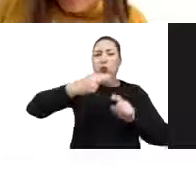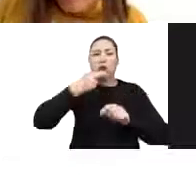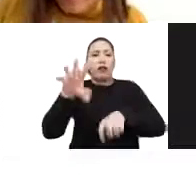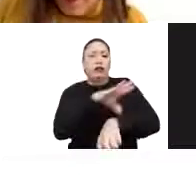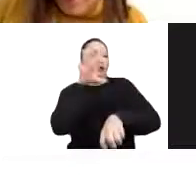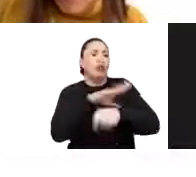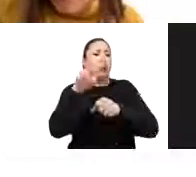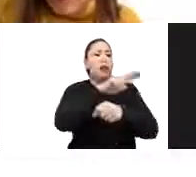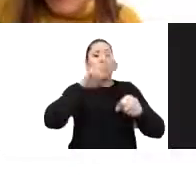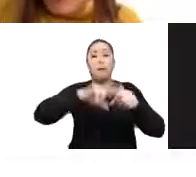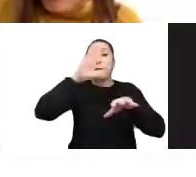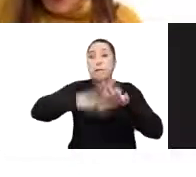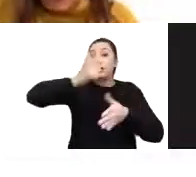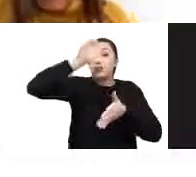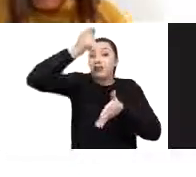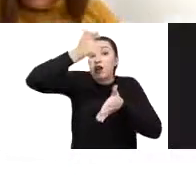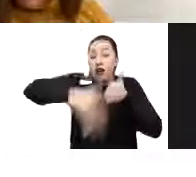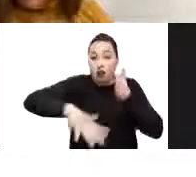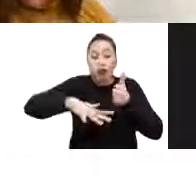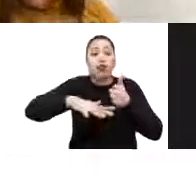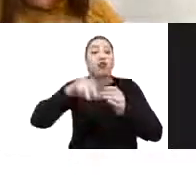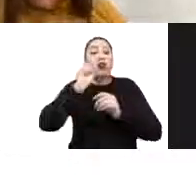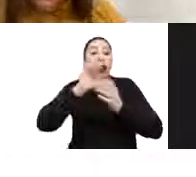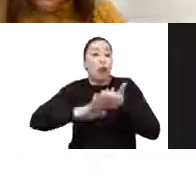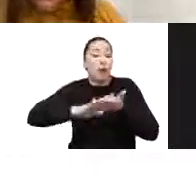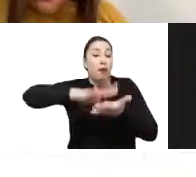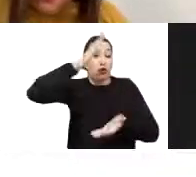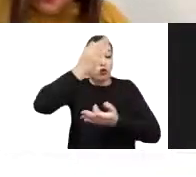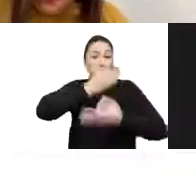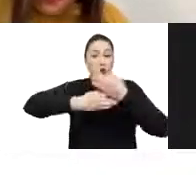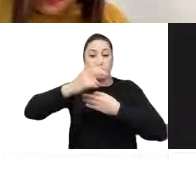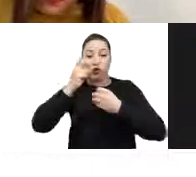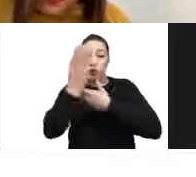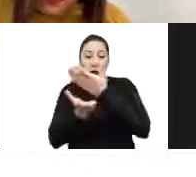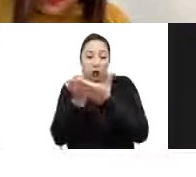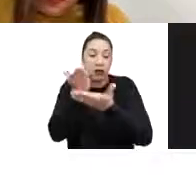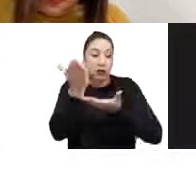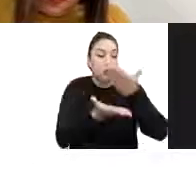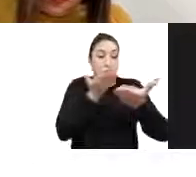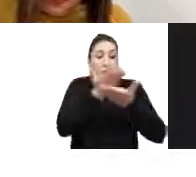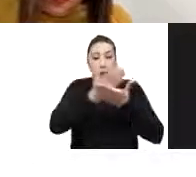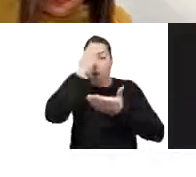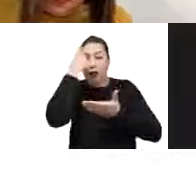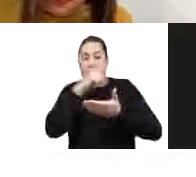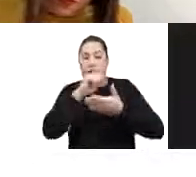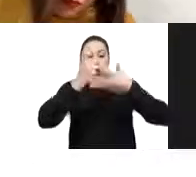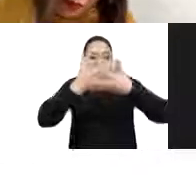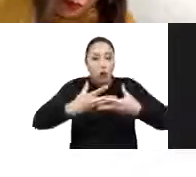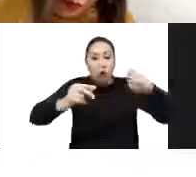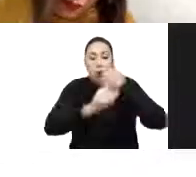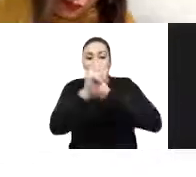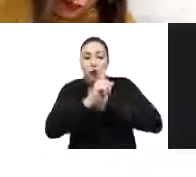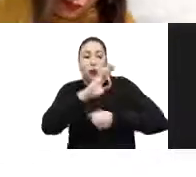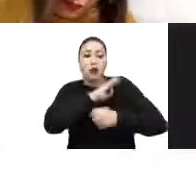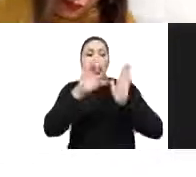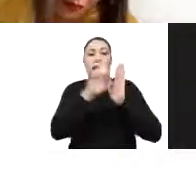más baratas. La mayoría de los paquetes de recuperación de países como